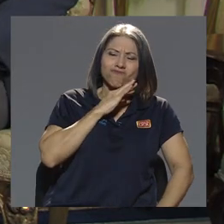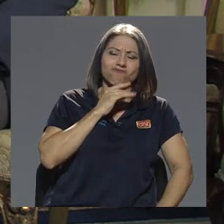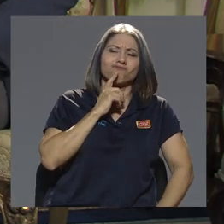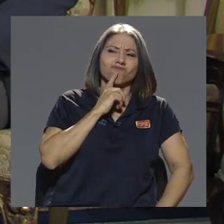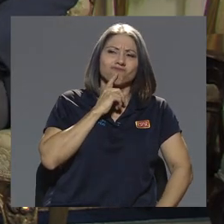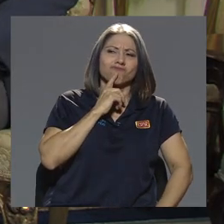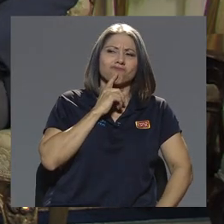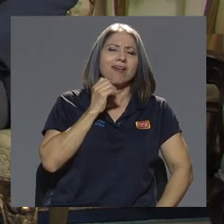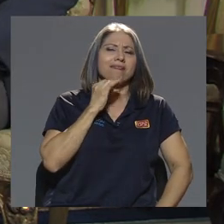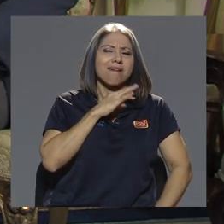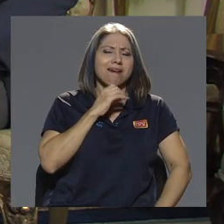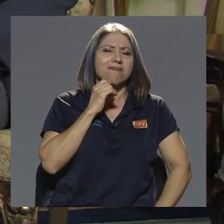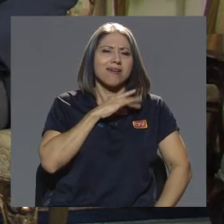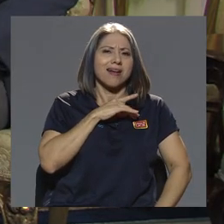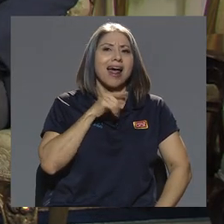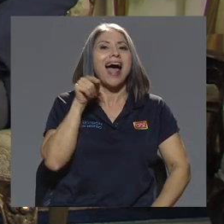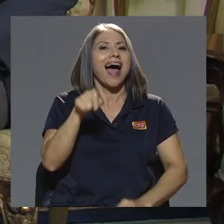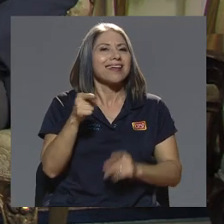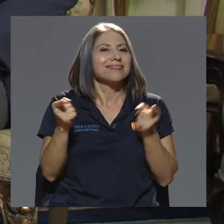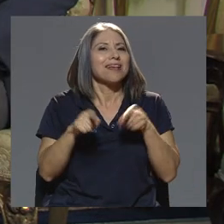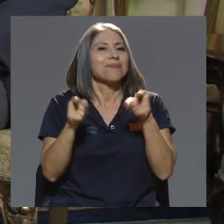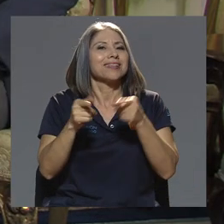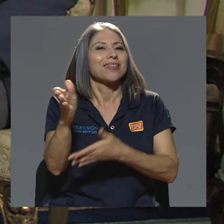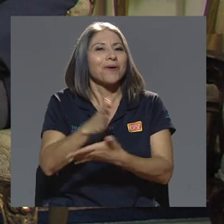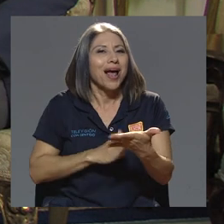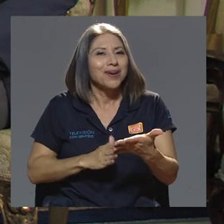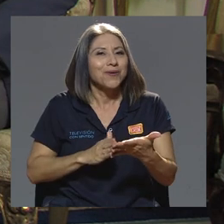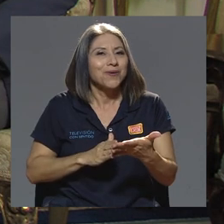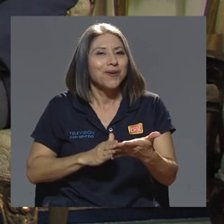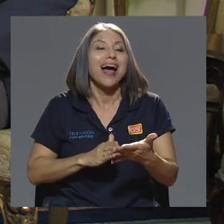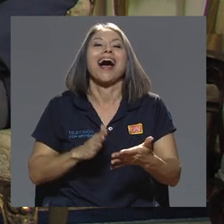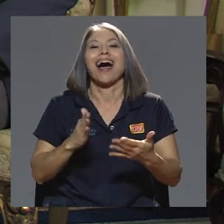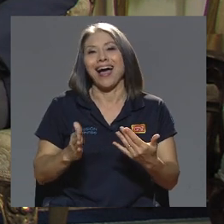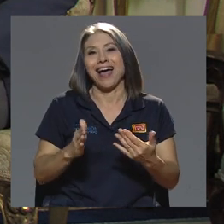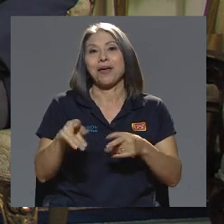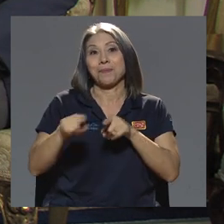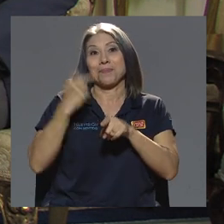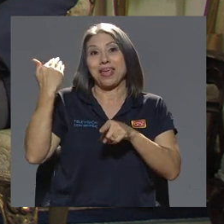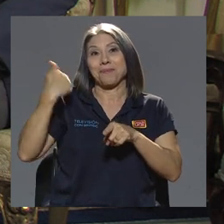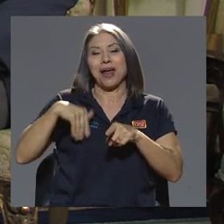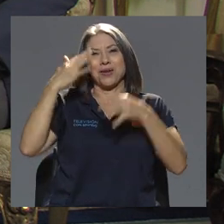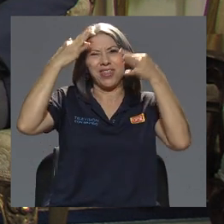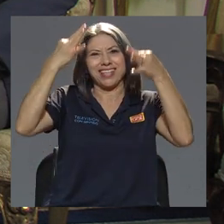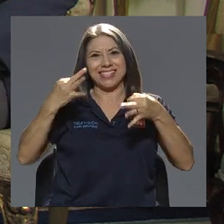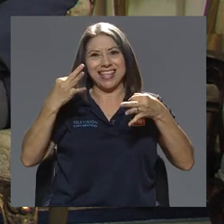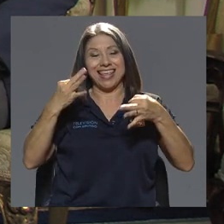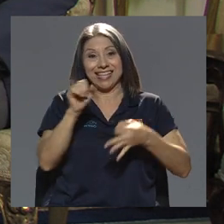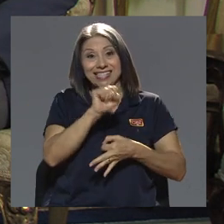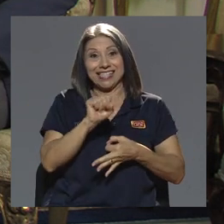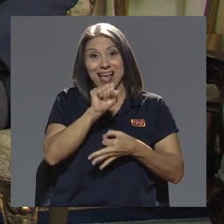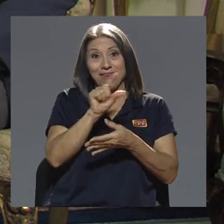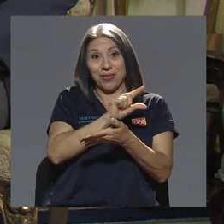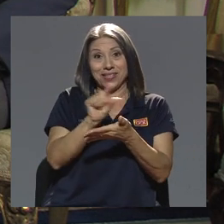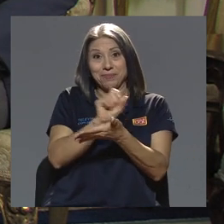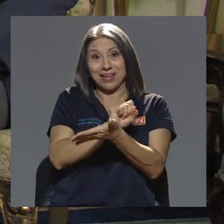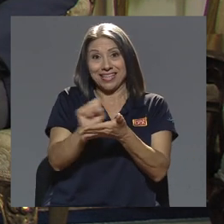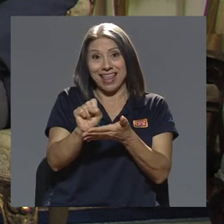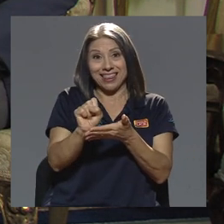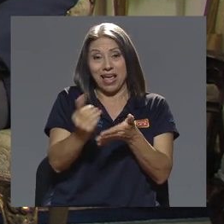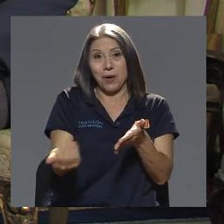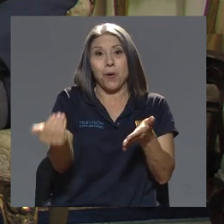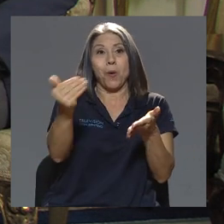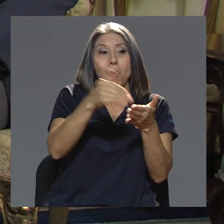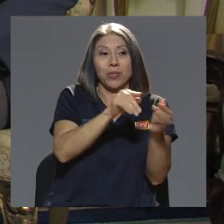pasando algo. Bueno, el que está pasando algo es que mi hermano decide regresarse el Sábado Santo a México y me dice, Lourdes, tenemos que irnos